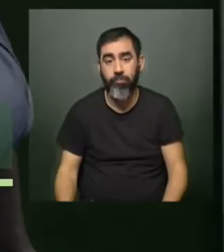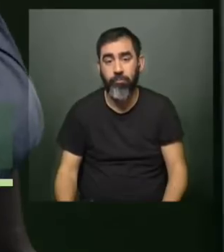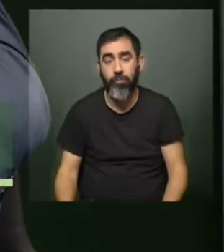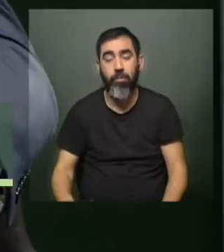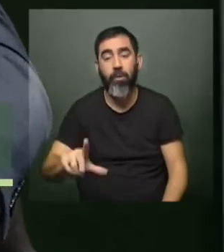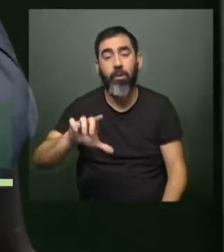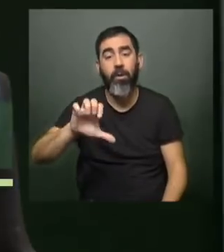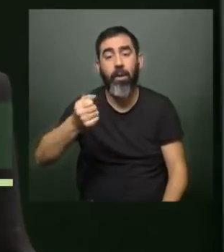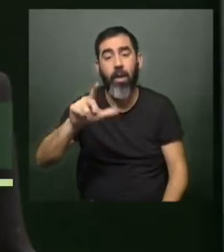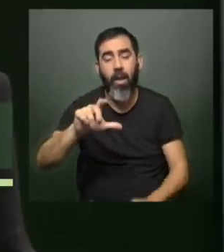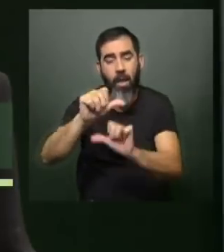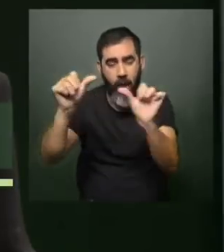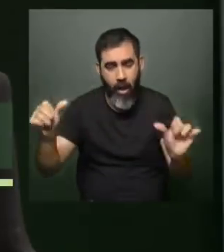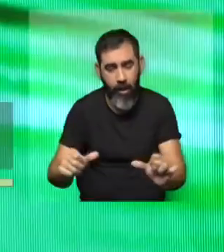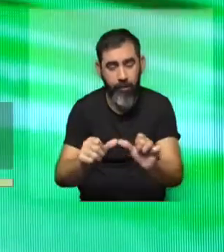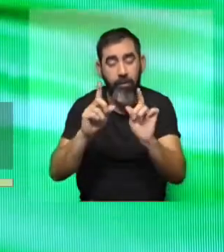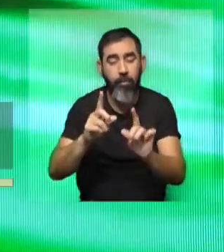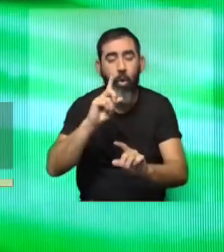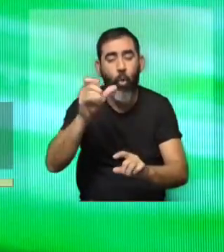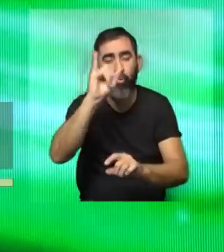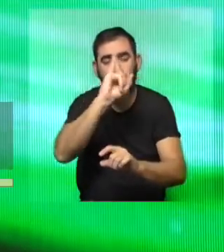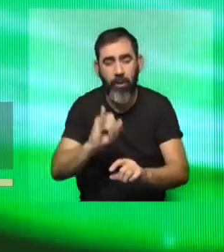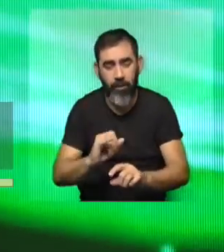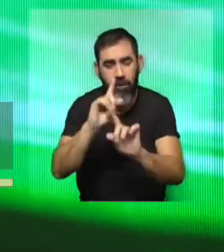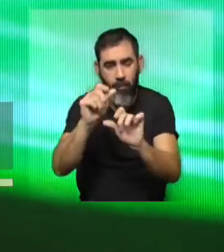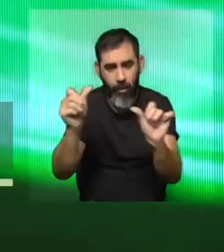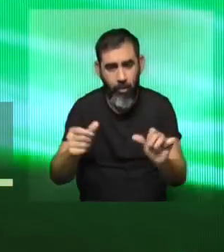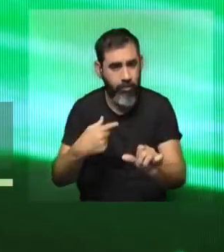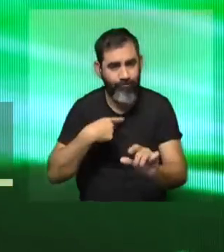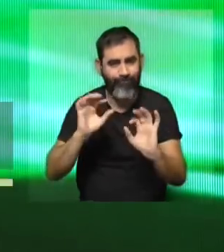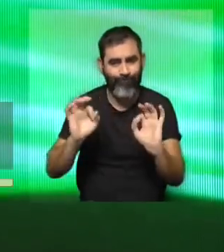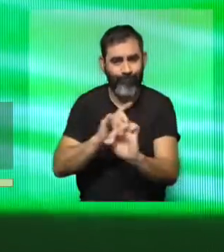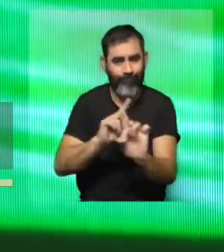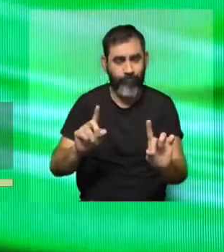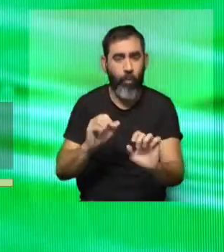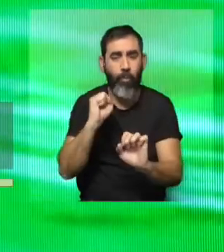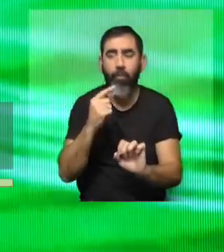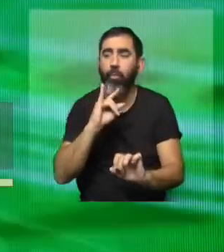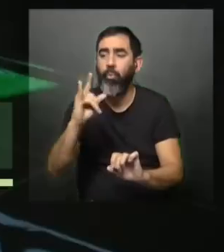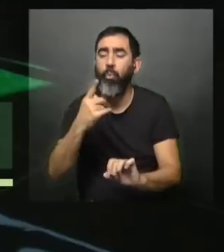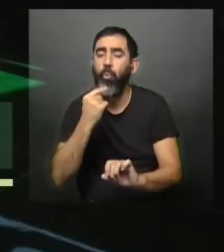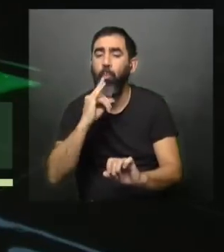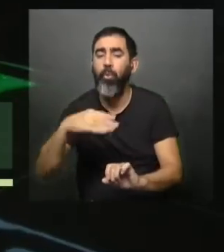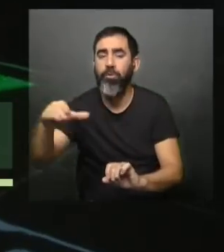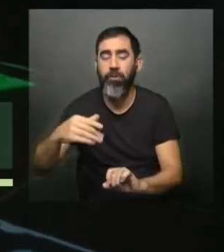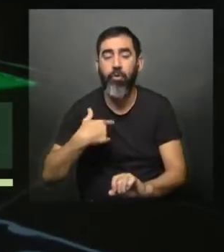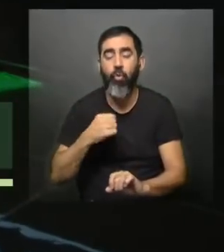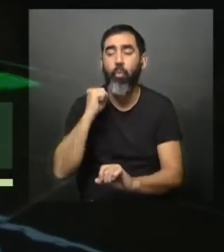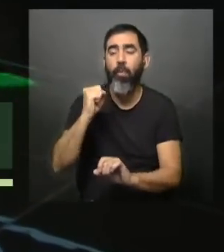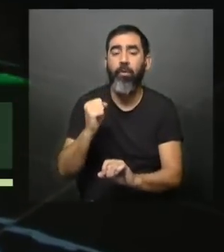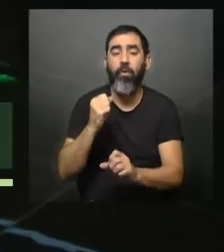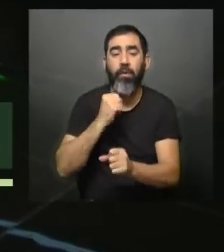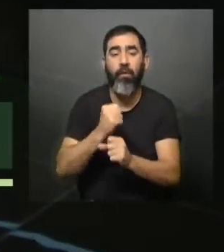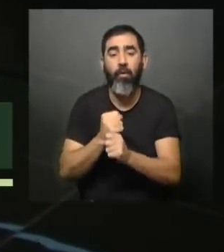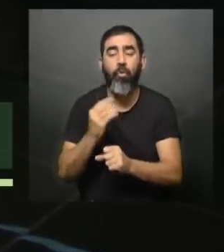Leal por ejemplo en su momento lo decía también lo decía Santiago González no no te sientes cómodo allí o preferís que el suelo haga prefiero que eso lo